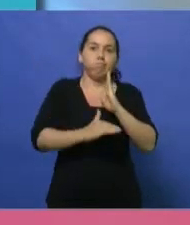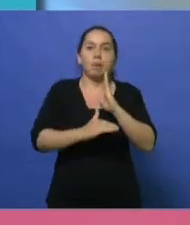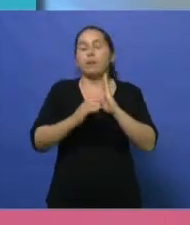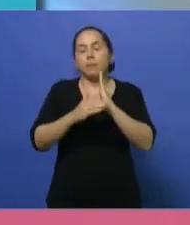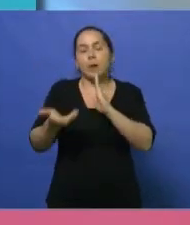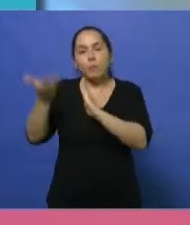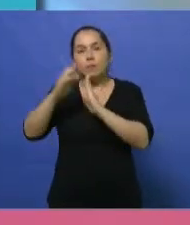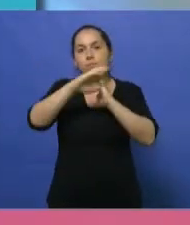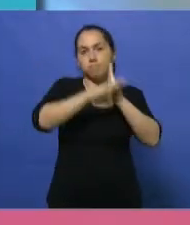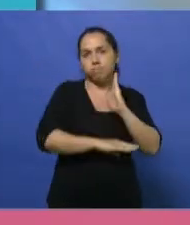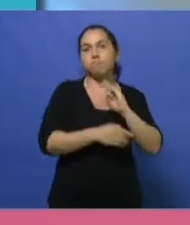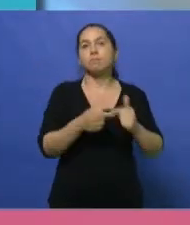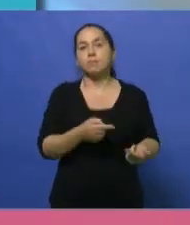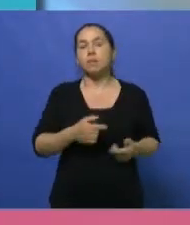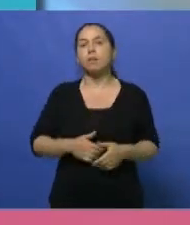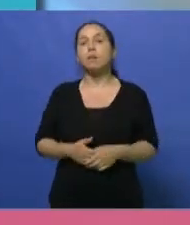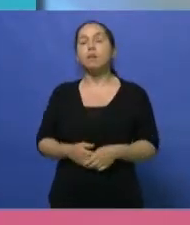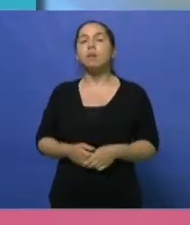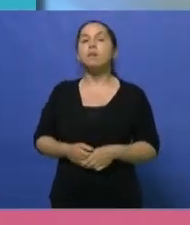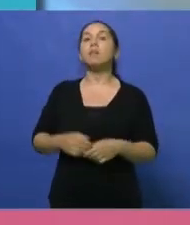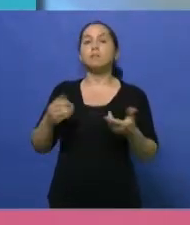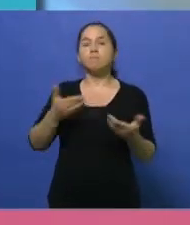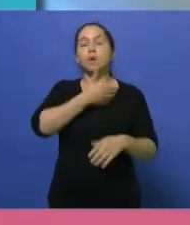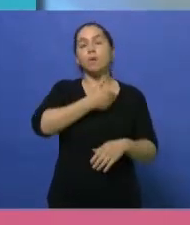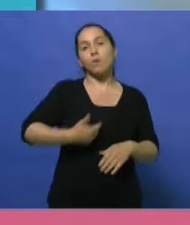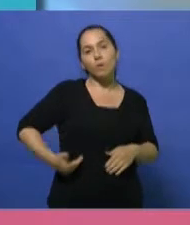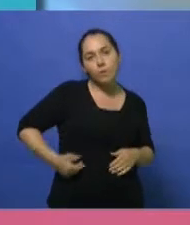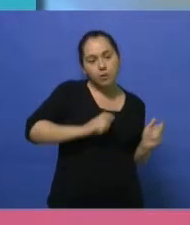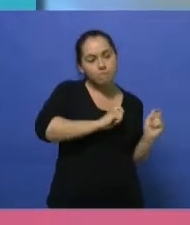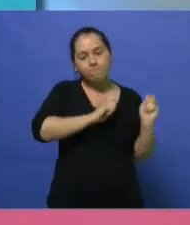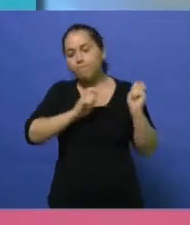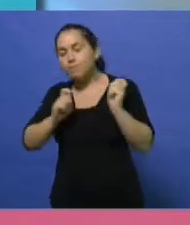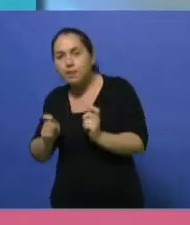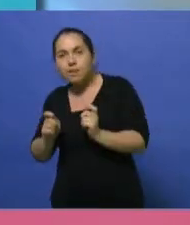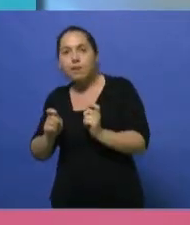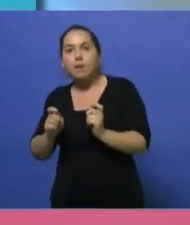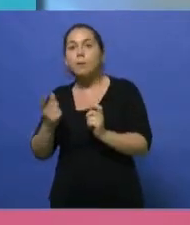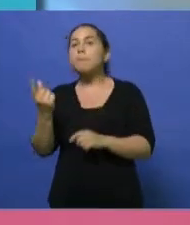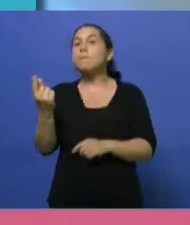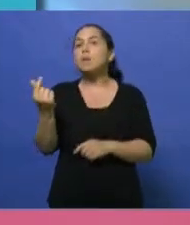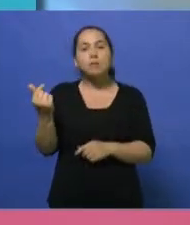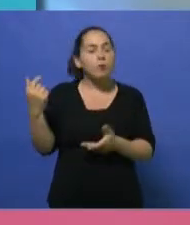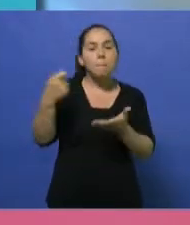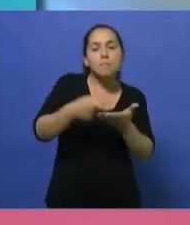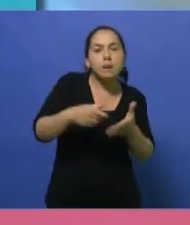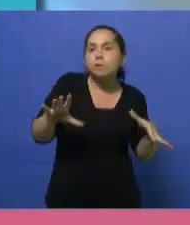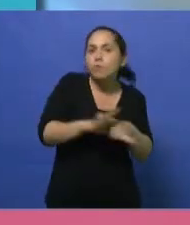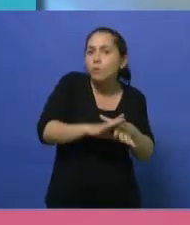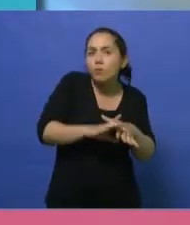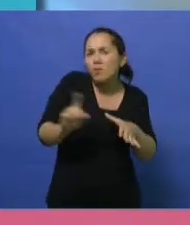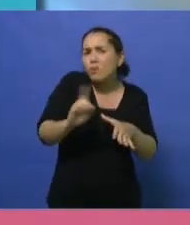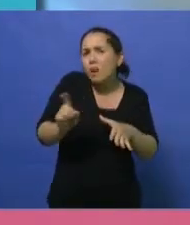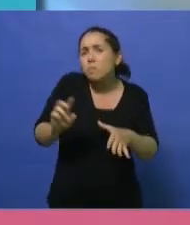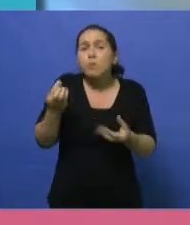el gobierno les ofrece es decirle, bueno, está bien, es como si vos no hubieras pagado el gas el precio que debería por el aumento del dólar. ¿Ya